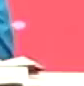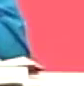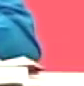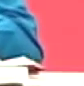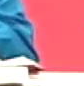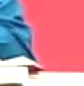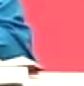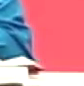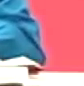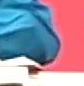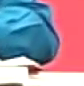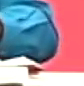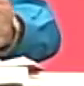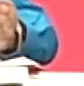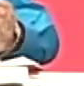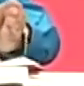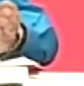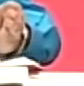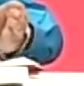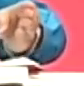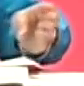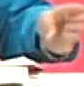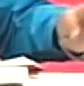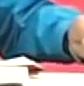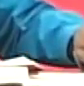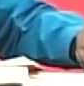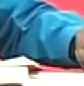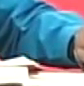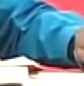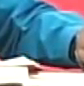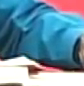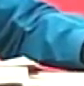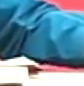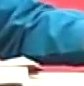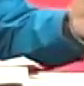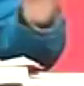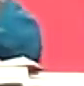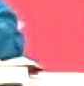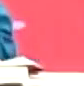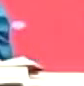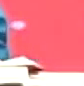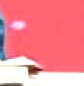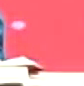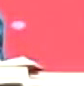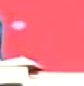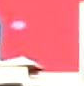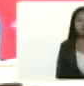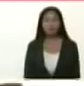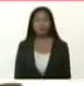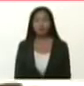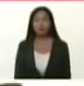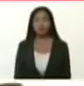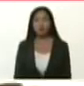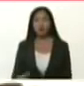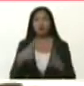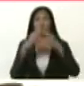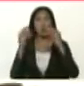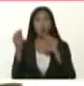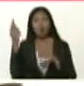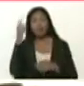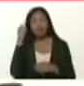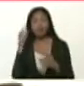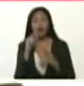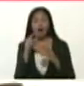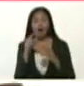Palacio de Miraflores. Hoy he invitado de manera especial a una jornada durante todo el día a los